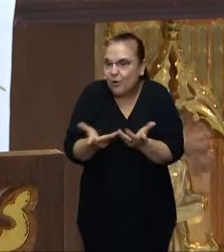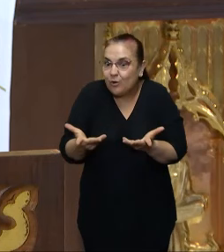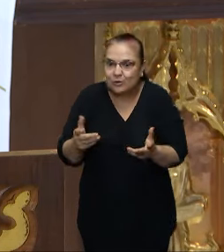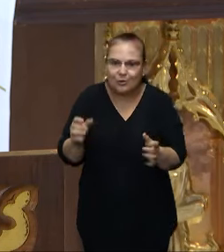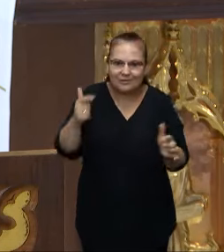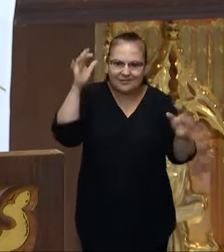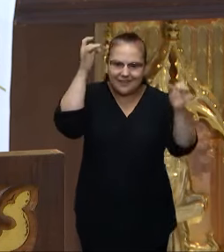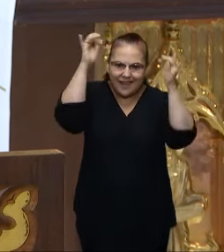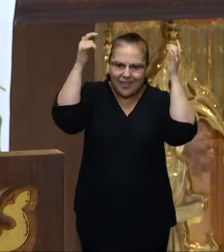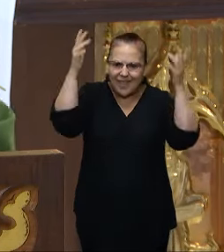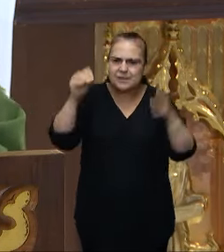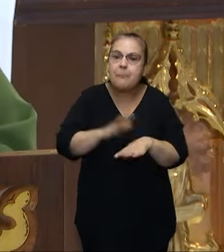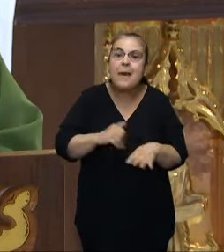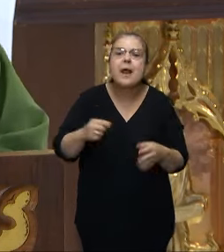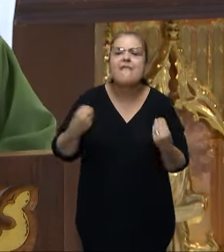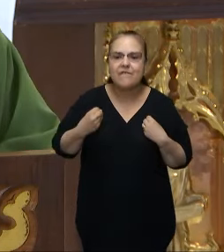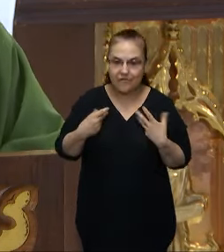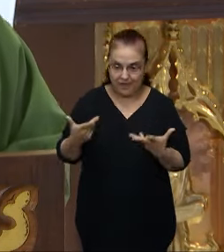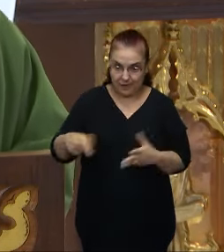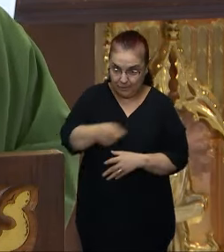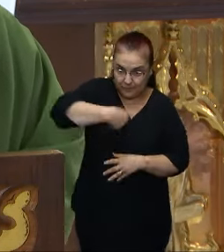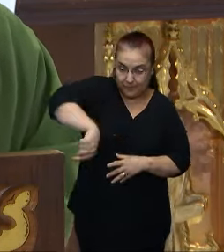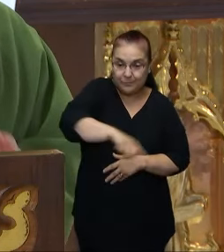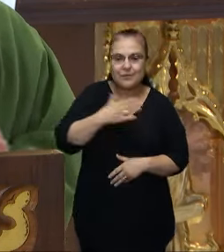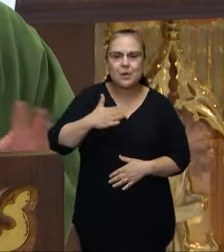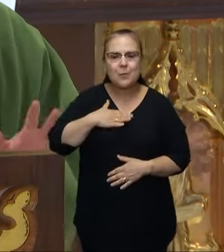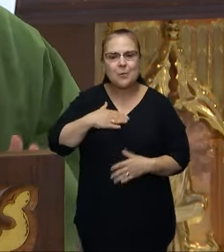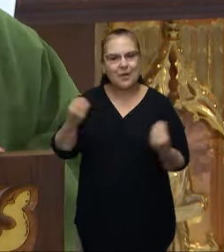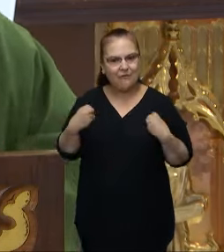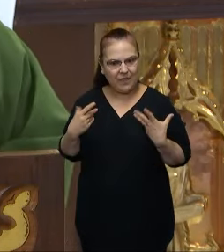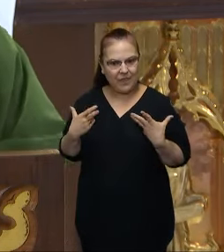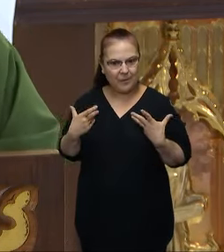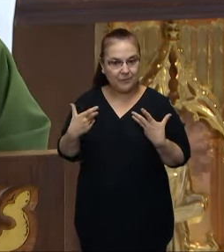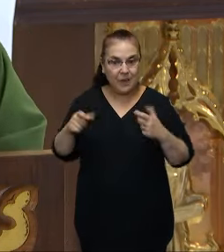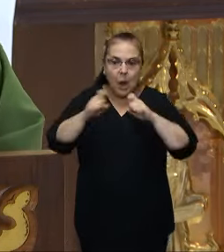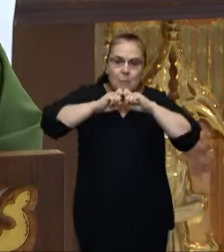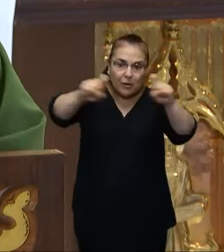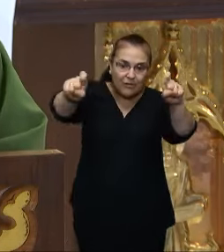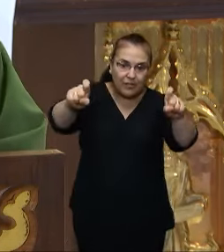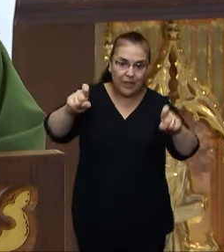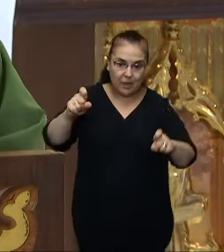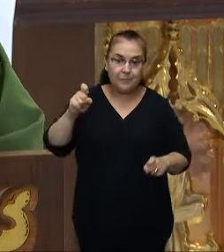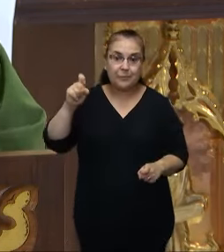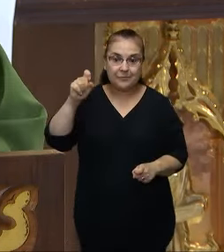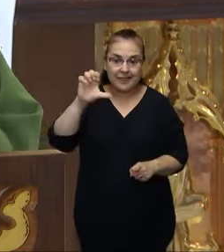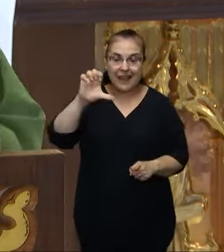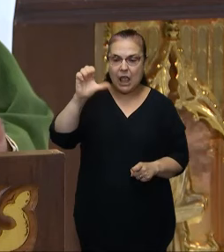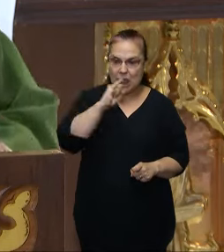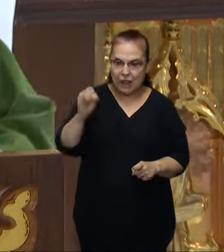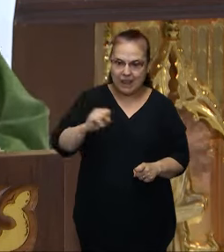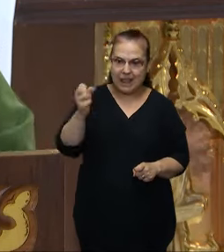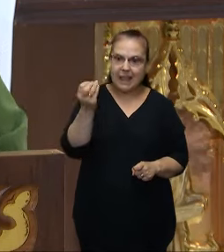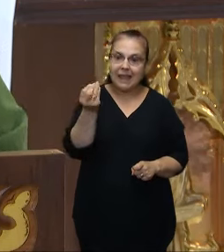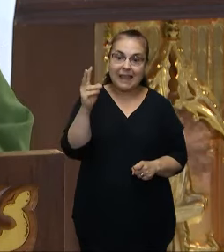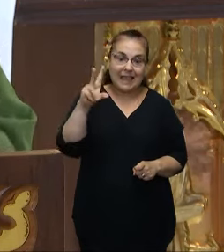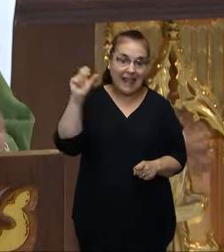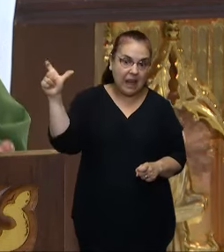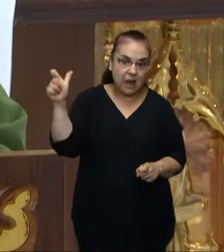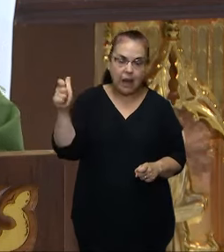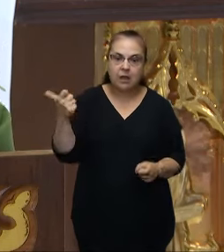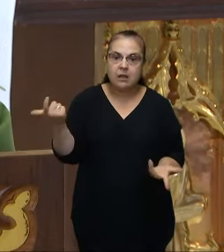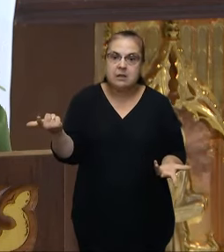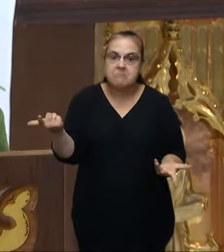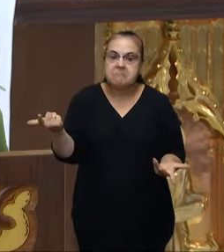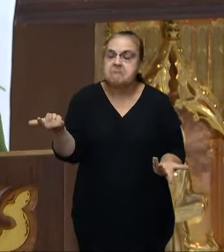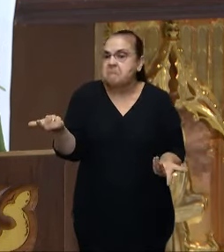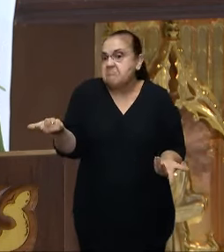vivirla en nuestra propia vida de la profecía de Ezequiel no me gustaría decir mucho únicamente nos